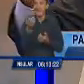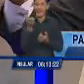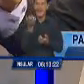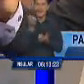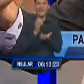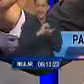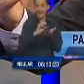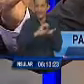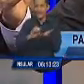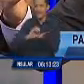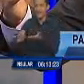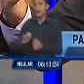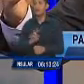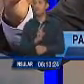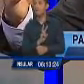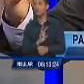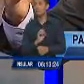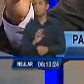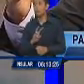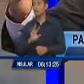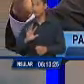el 2025.